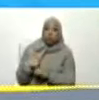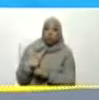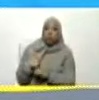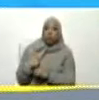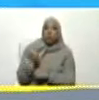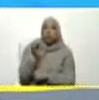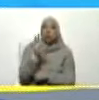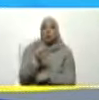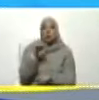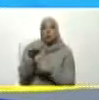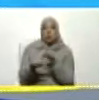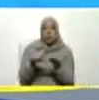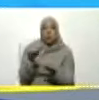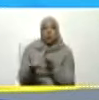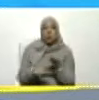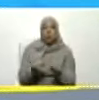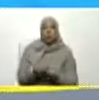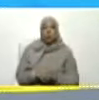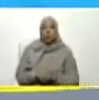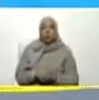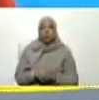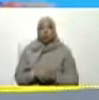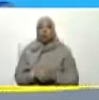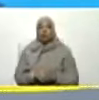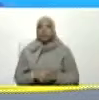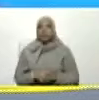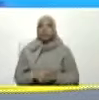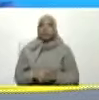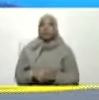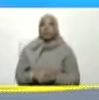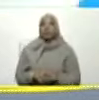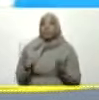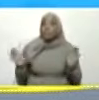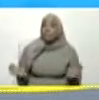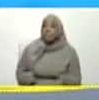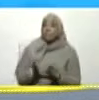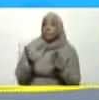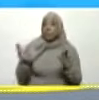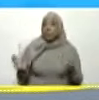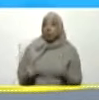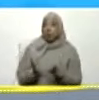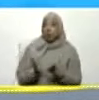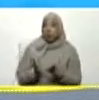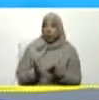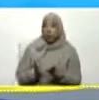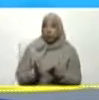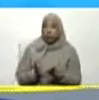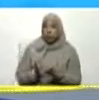Las cinco generaciones. La generación precursora,